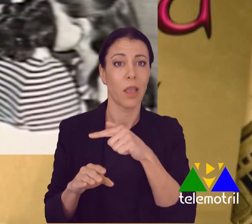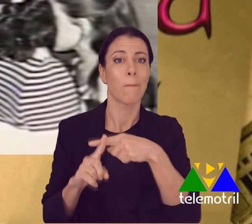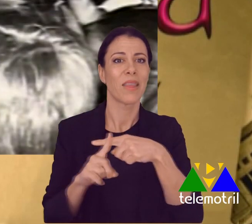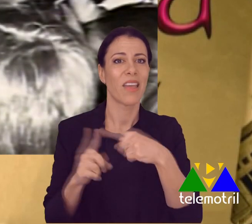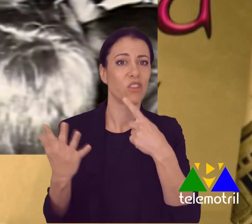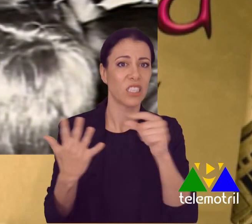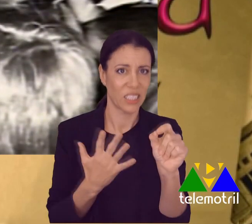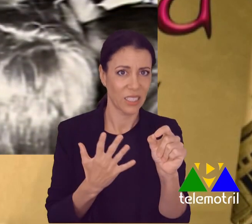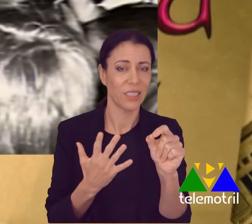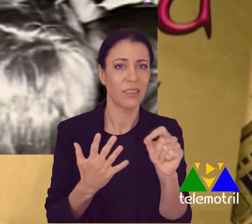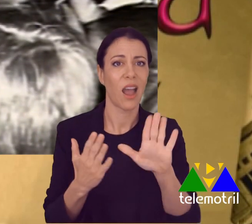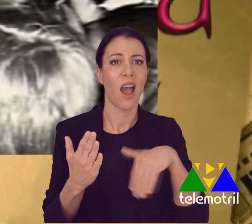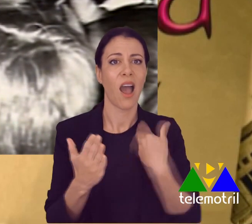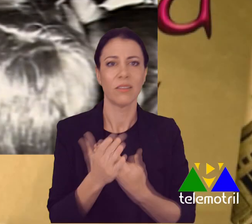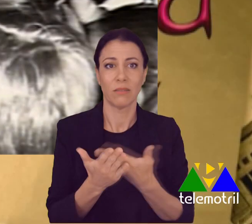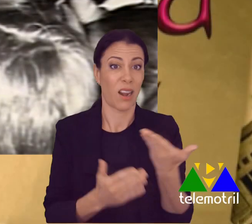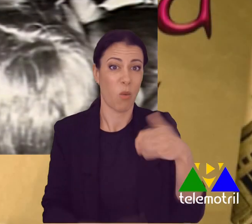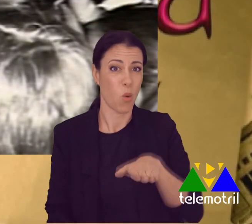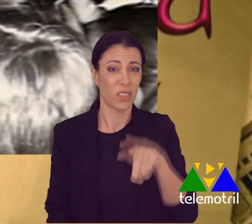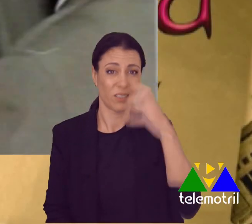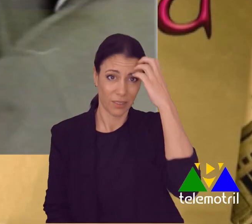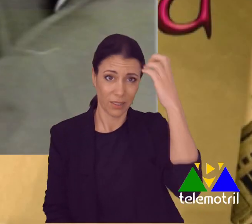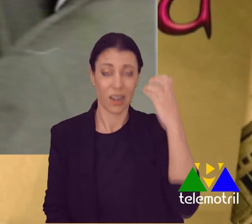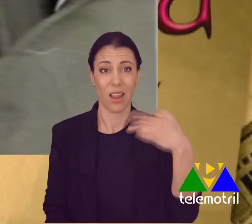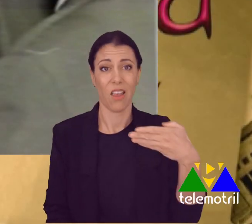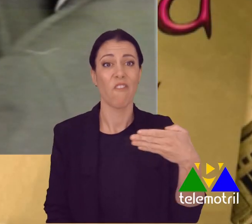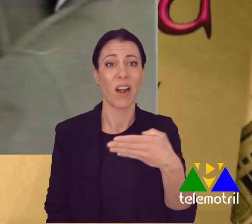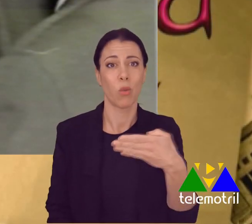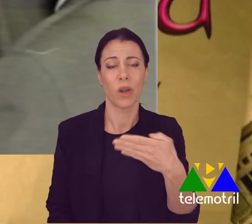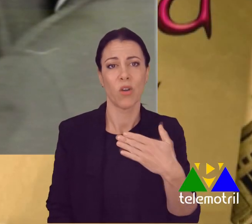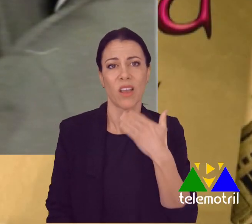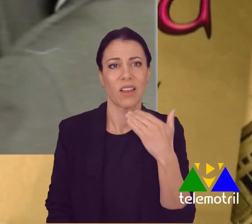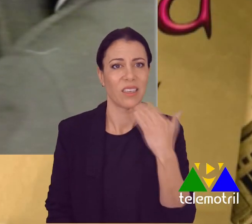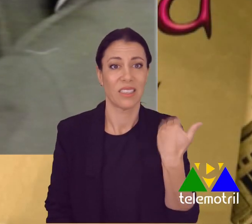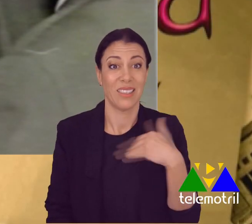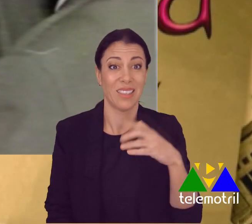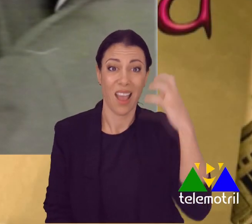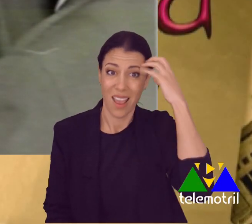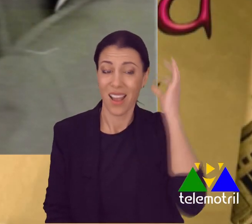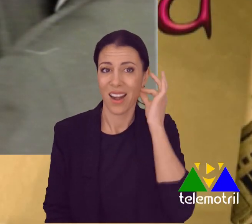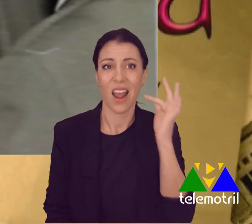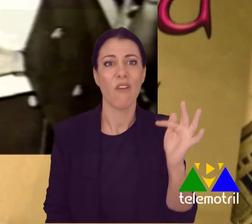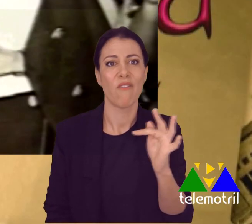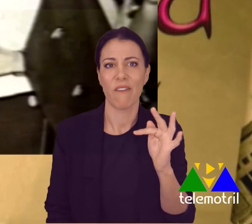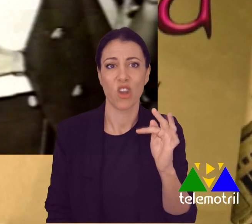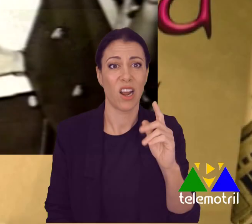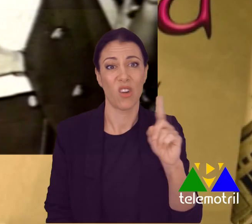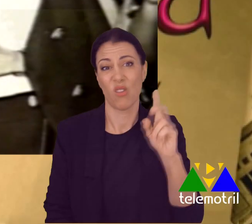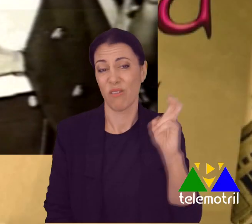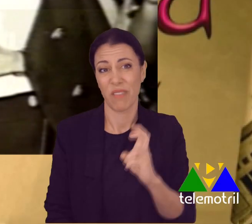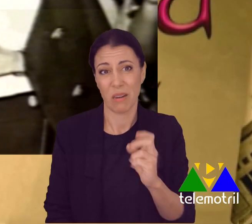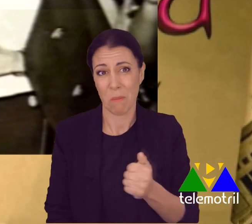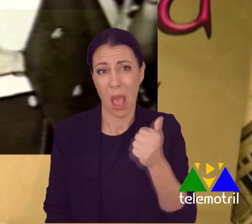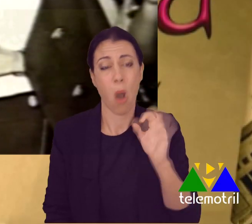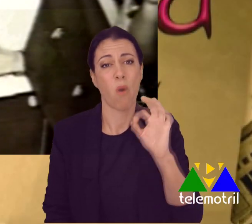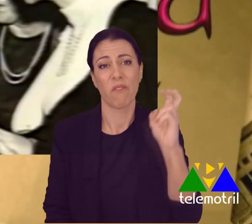60 hasta la muerte de Balduino, que prácticamente ya Fabiola deja de venir y o viene